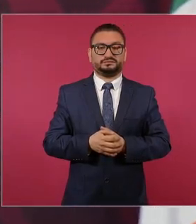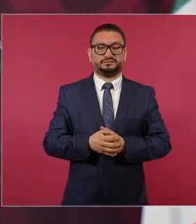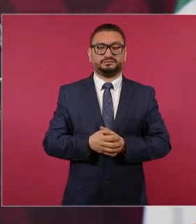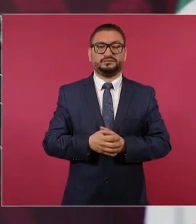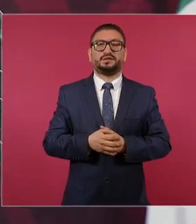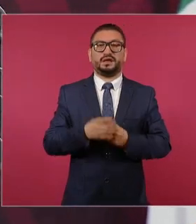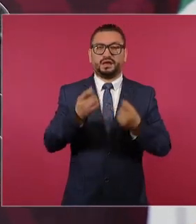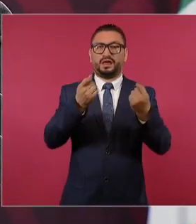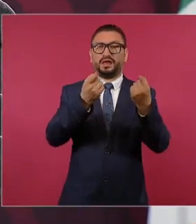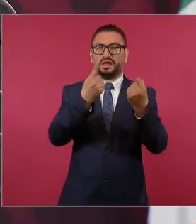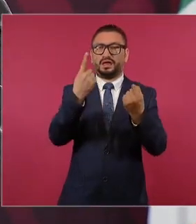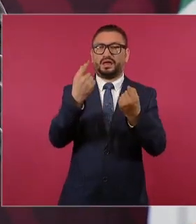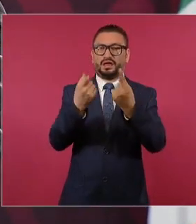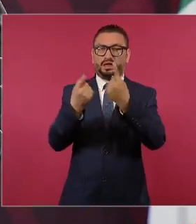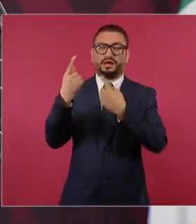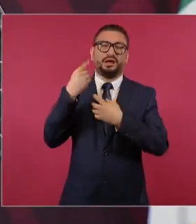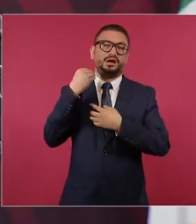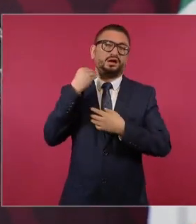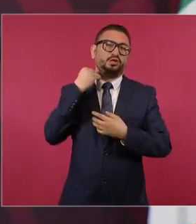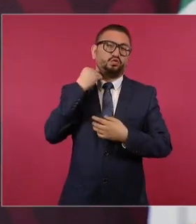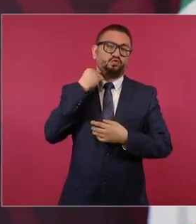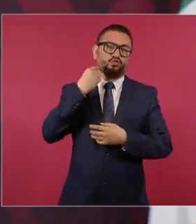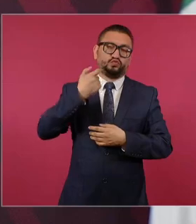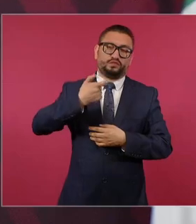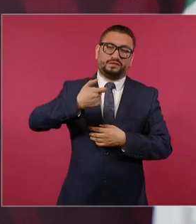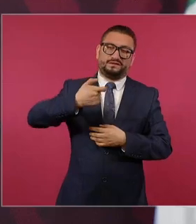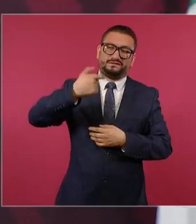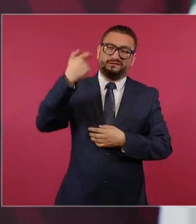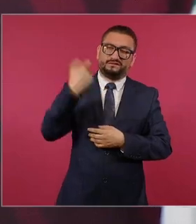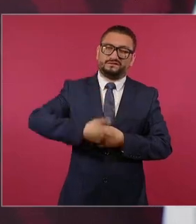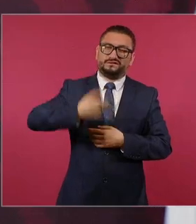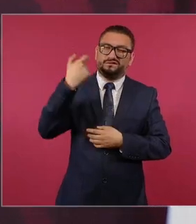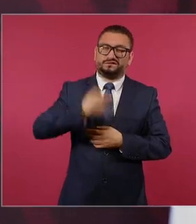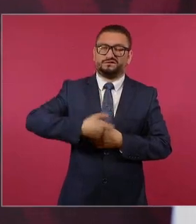hay abogados riquísimos